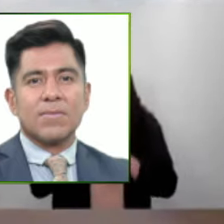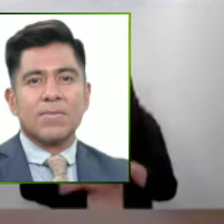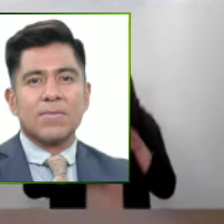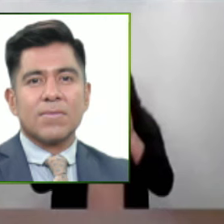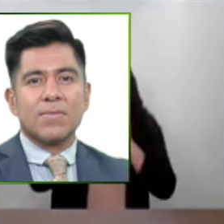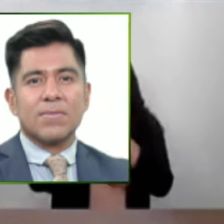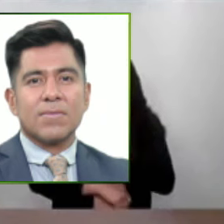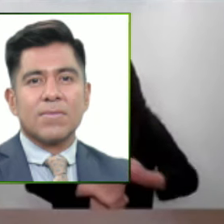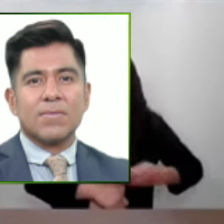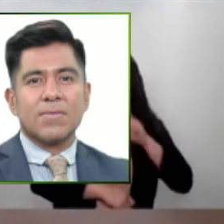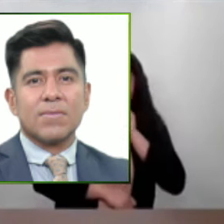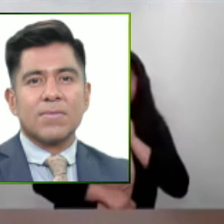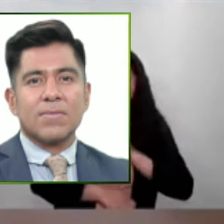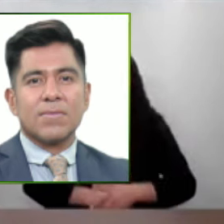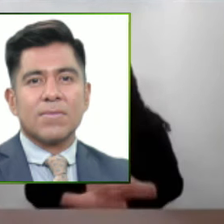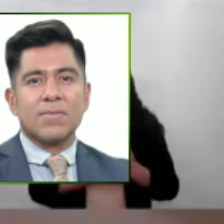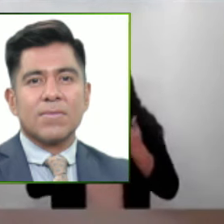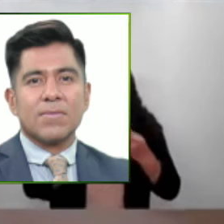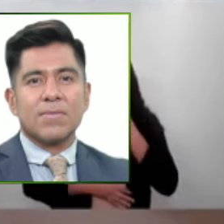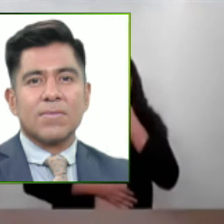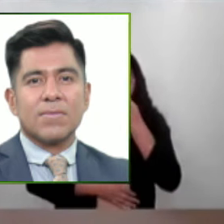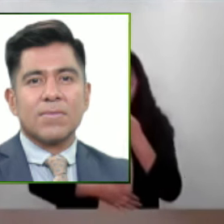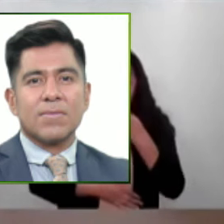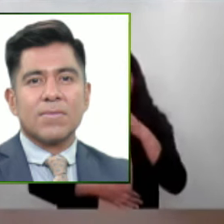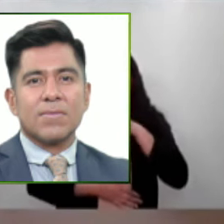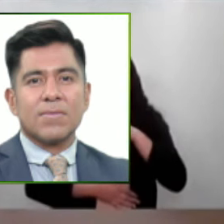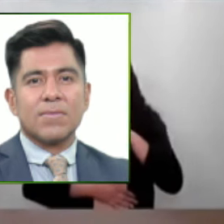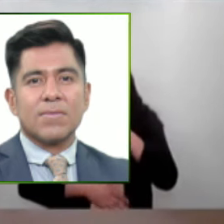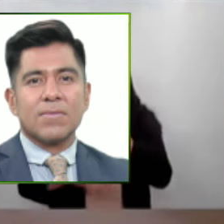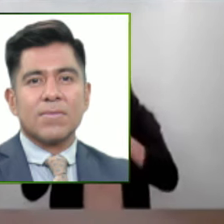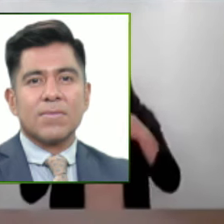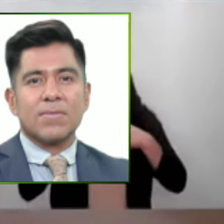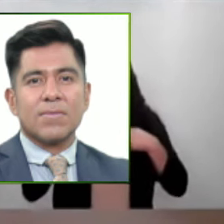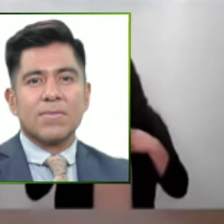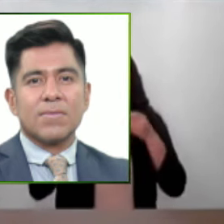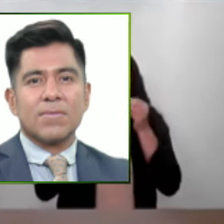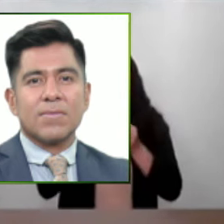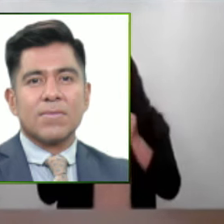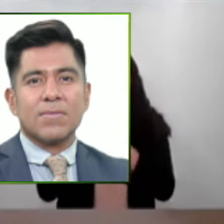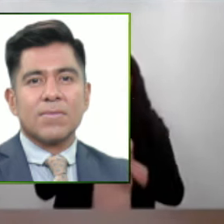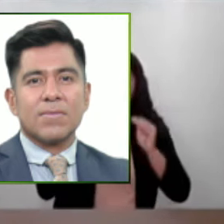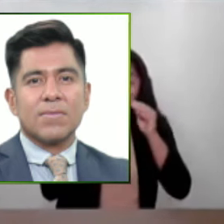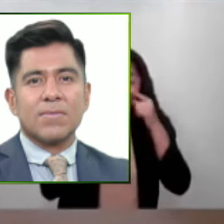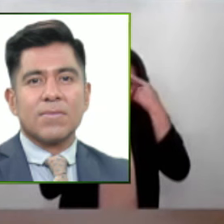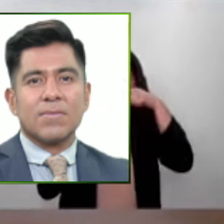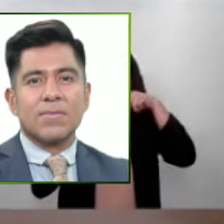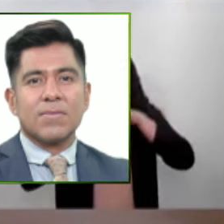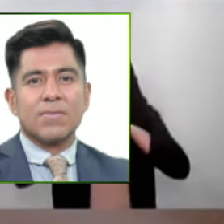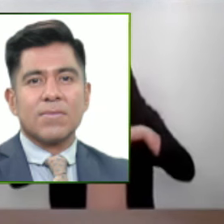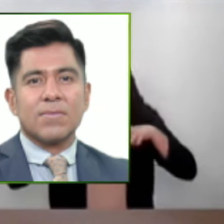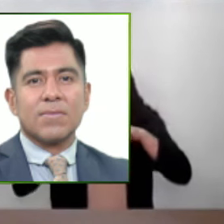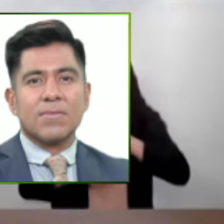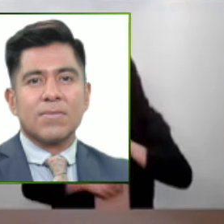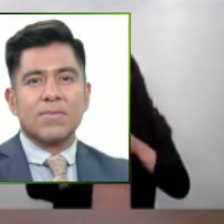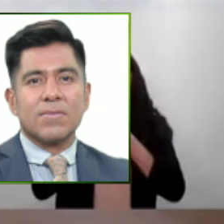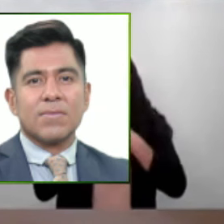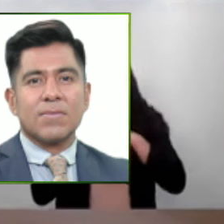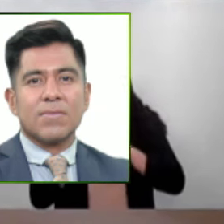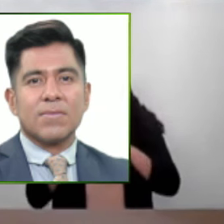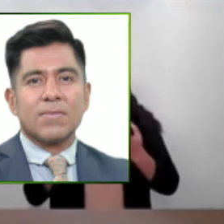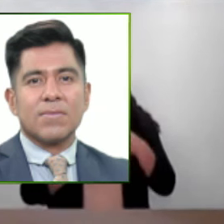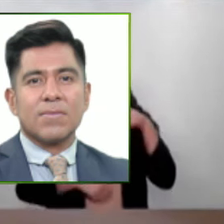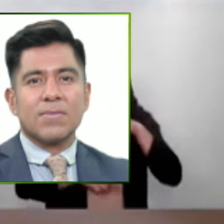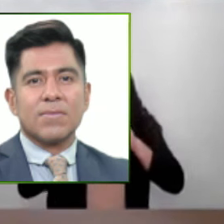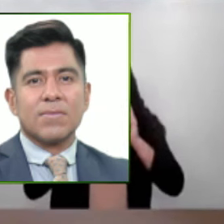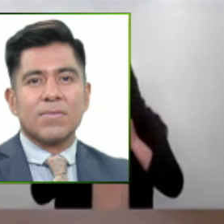revocó la nulidad de la elección en esta alcaldía y confirmó el triunfo de la candidata del PAN, PRI y PRD.